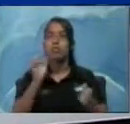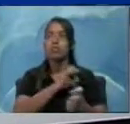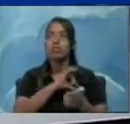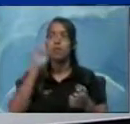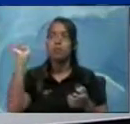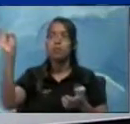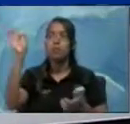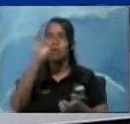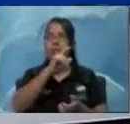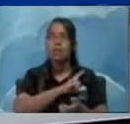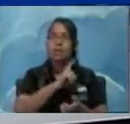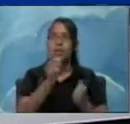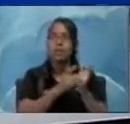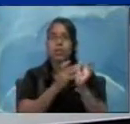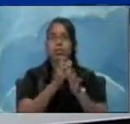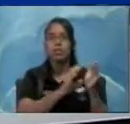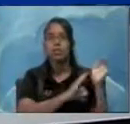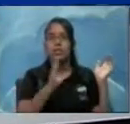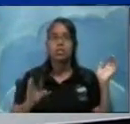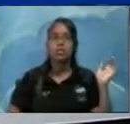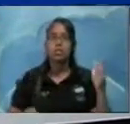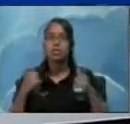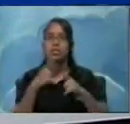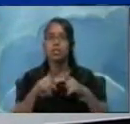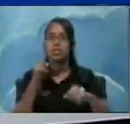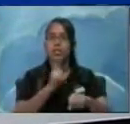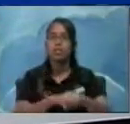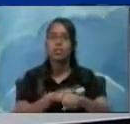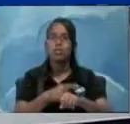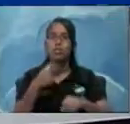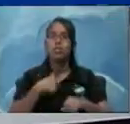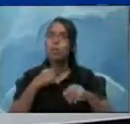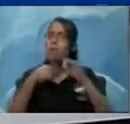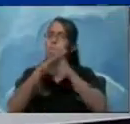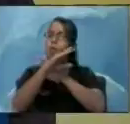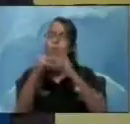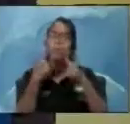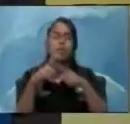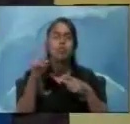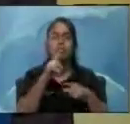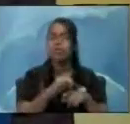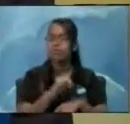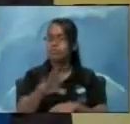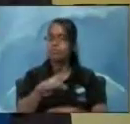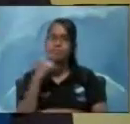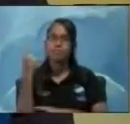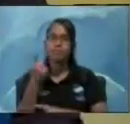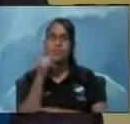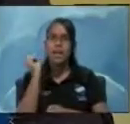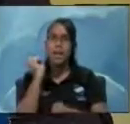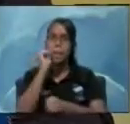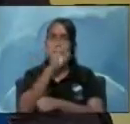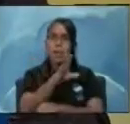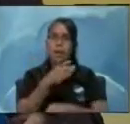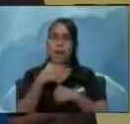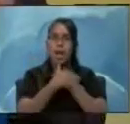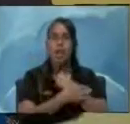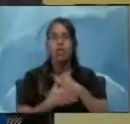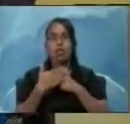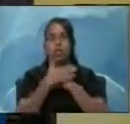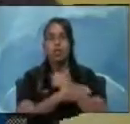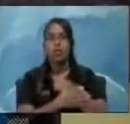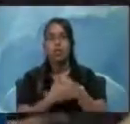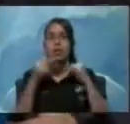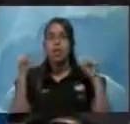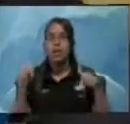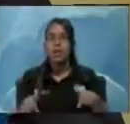evangelio Jesucristo en varias oportunidades dijo yo me voy pero No los dejaré huérfanos enviaré al solador y